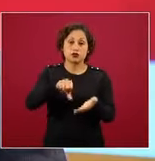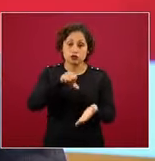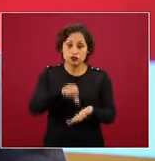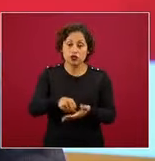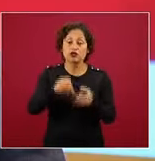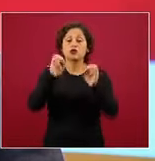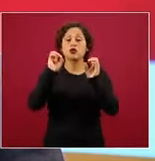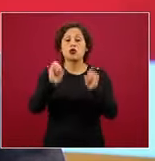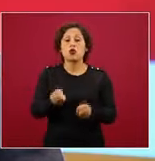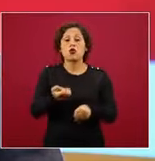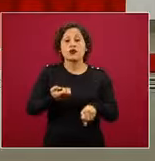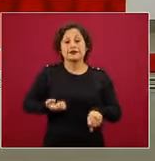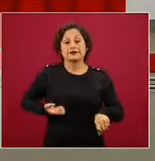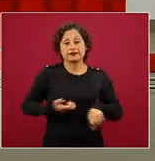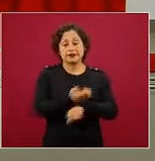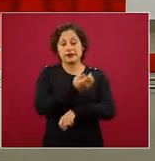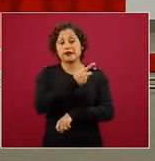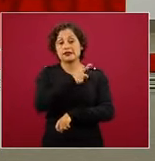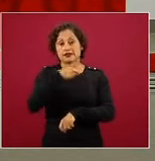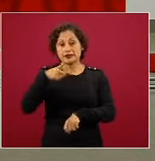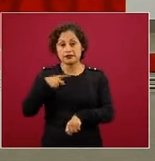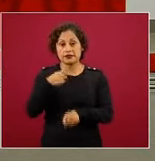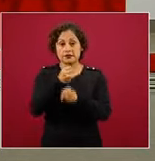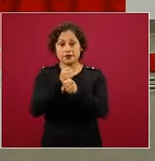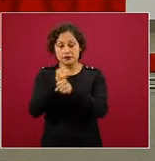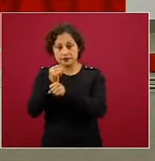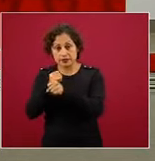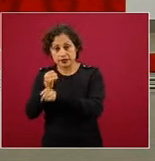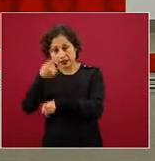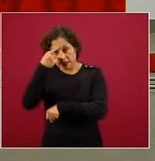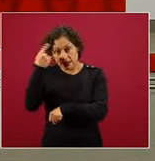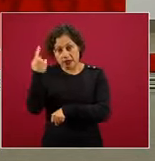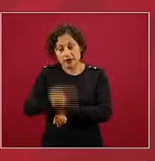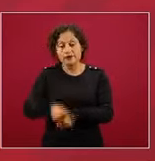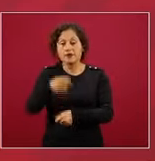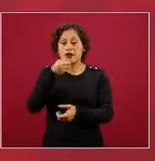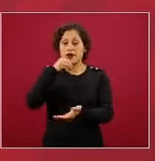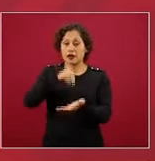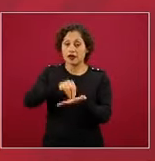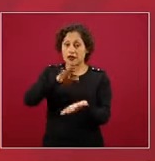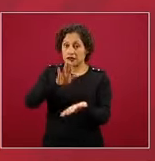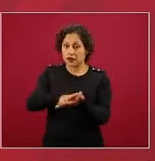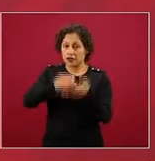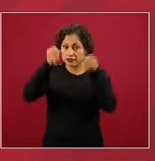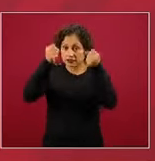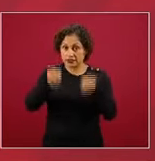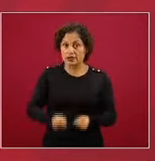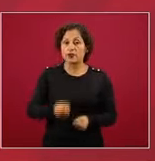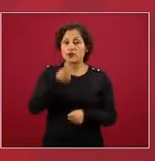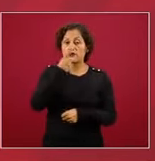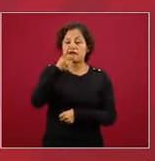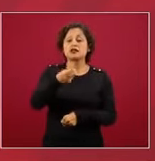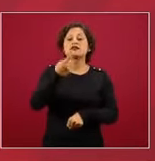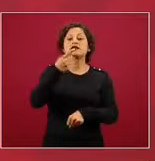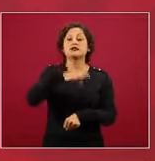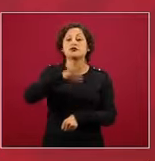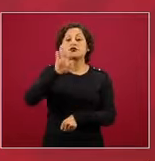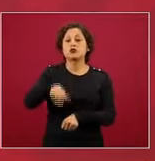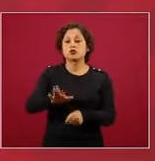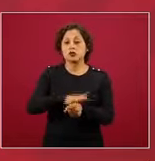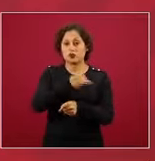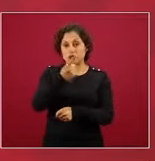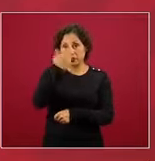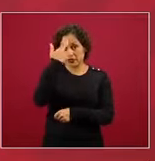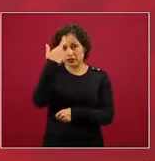llevan a cabo todos estos procesos de dictaminación. Esta es la vía que toma un poco más de tiempo, porque se requiere que estos grupos